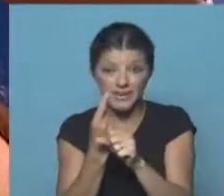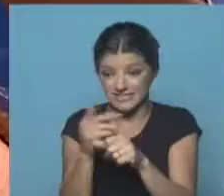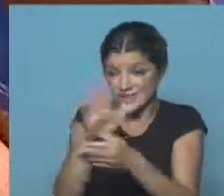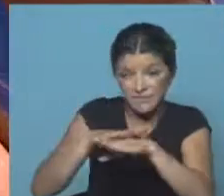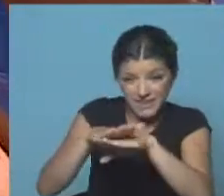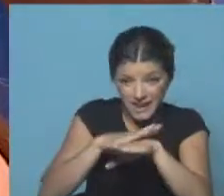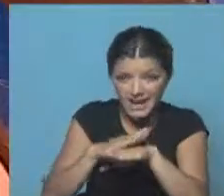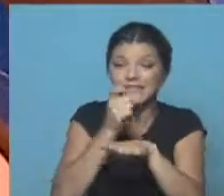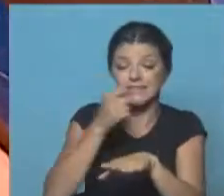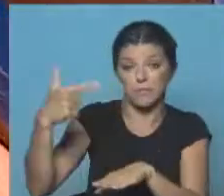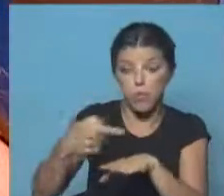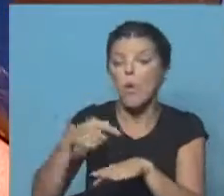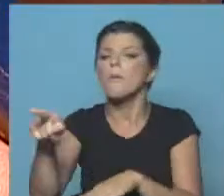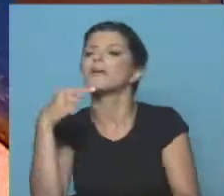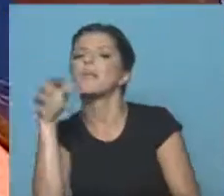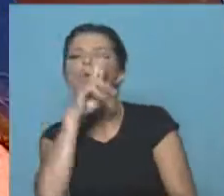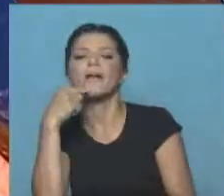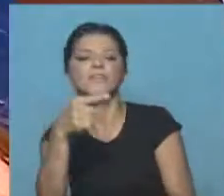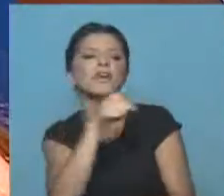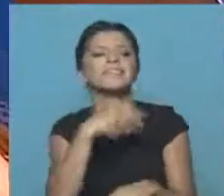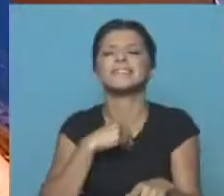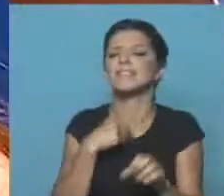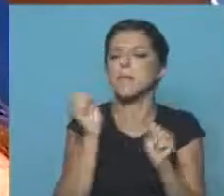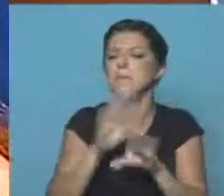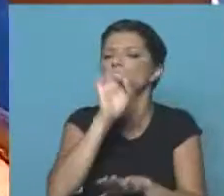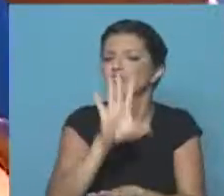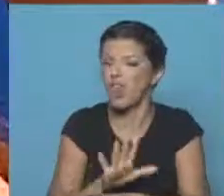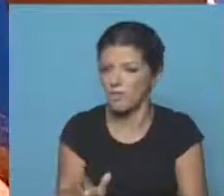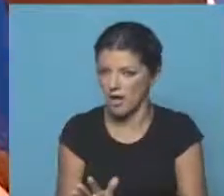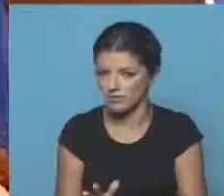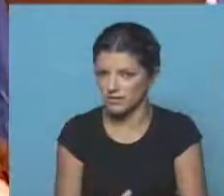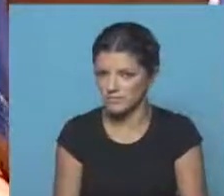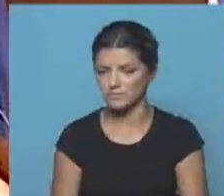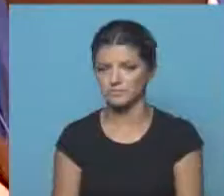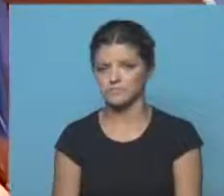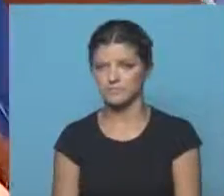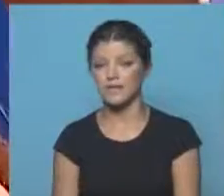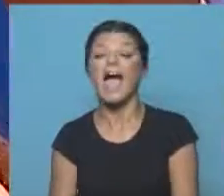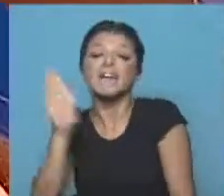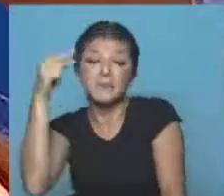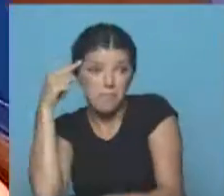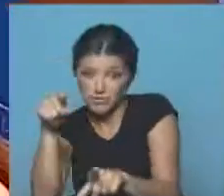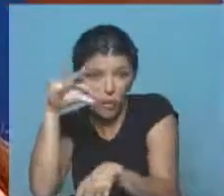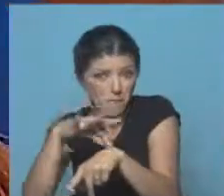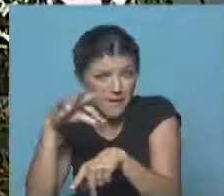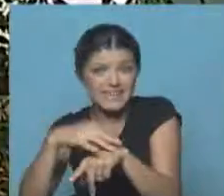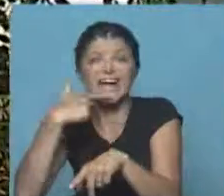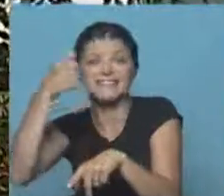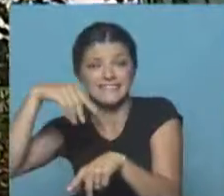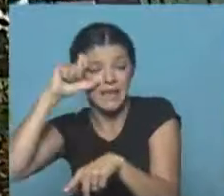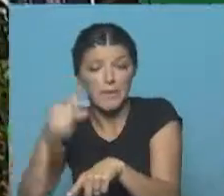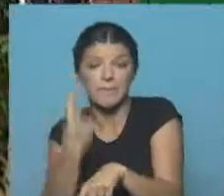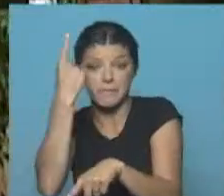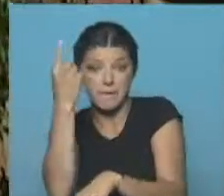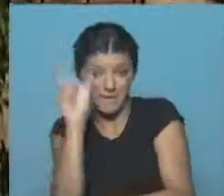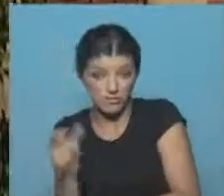con indicación de una descompensación, que esa conclusión llegó la médica del SAME, que fue la primera